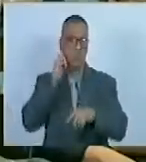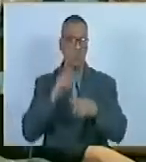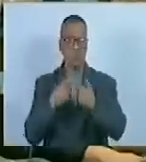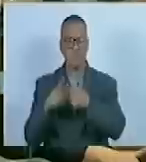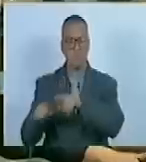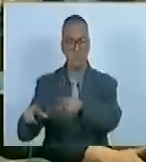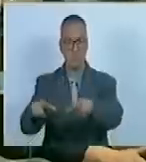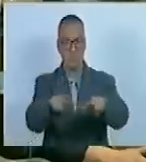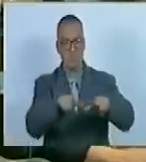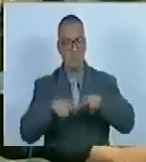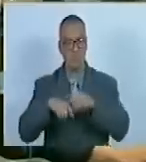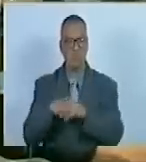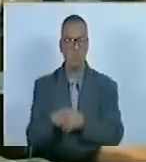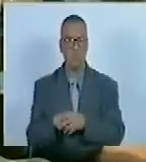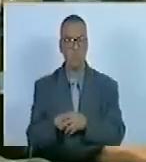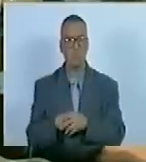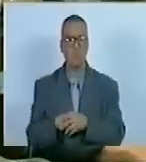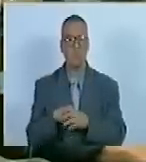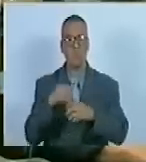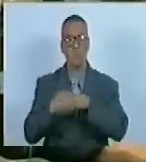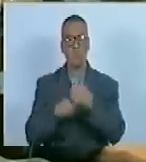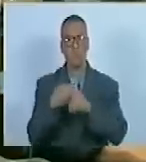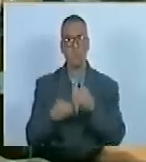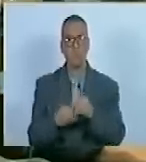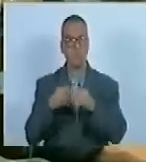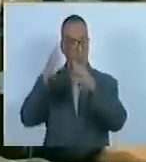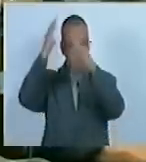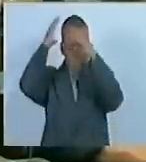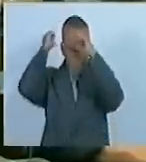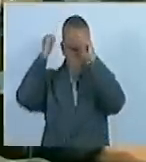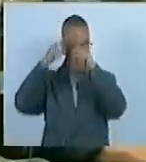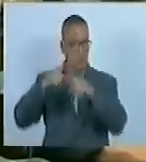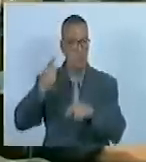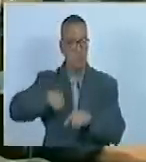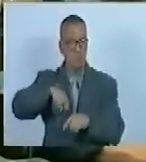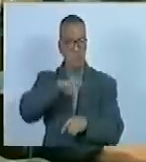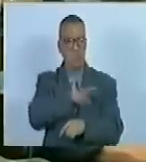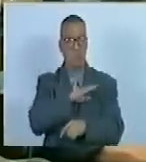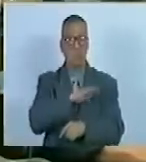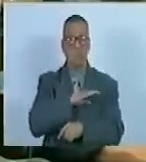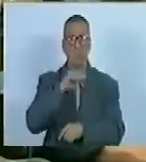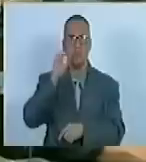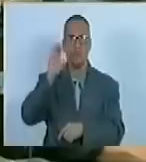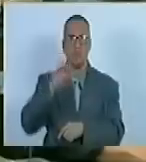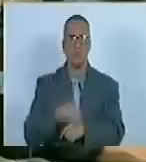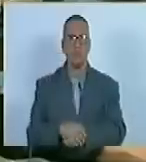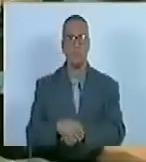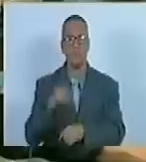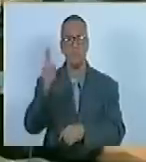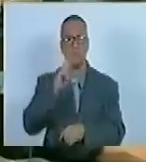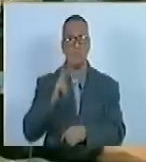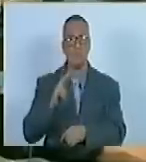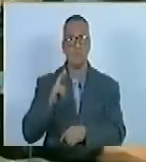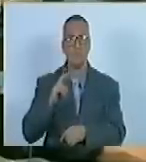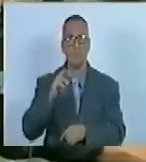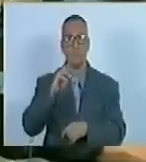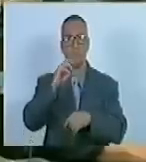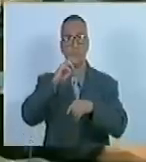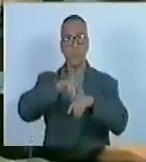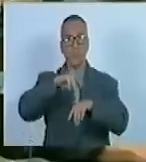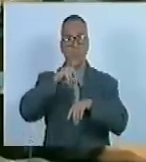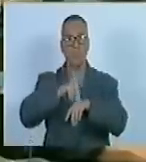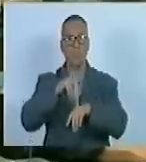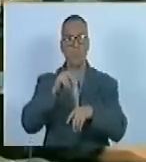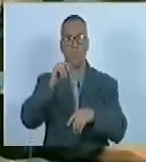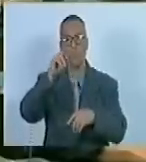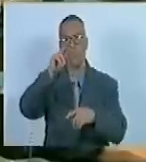escenarios, ya que fue embajador de nuestro país en la República Dominicana del